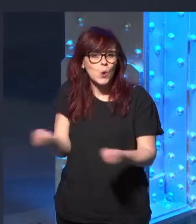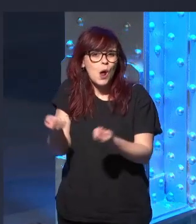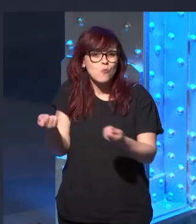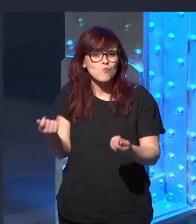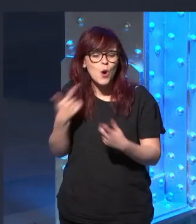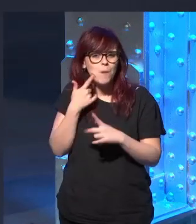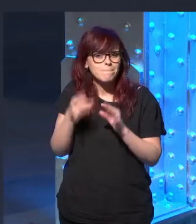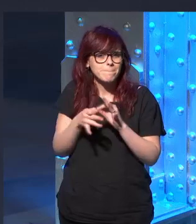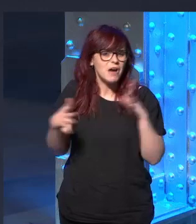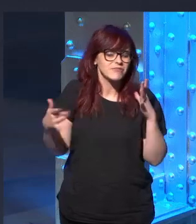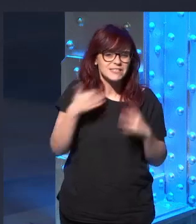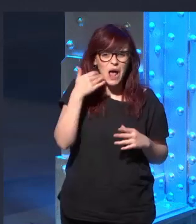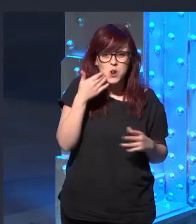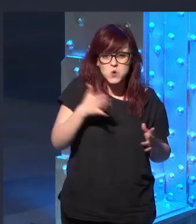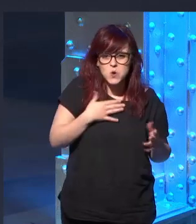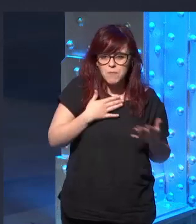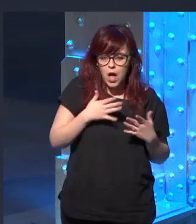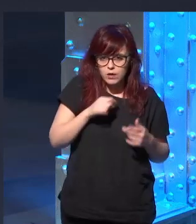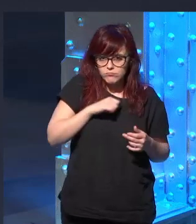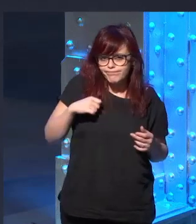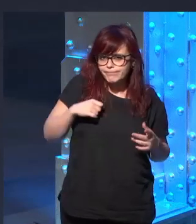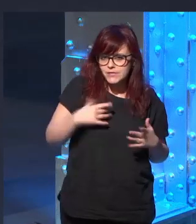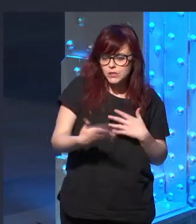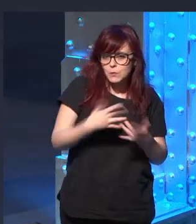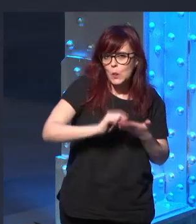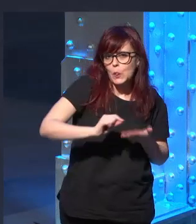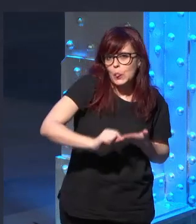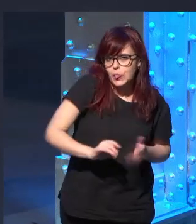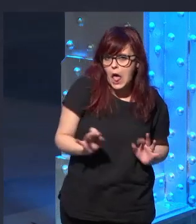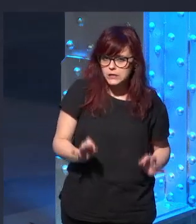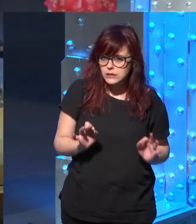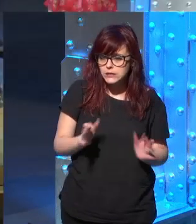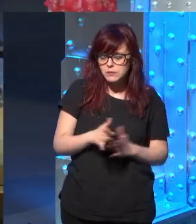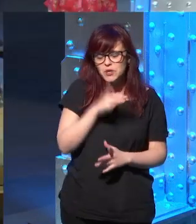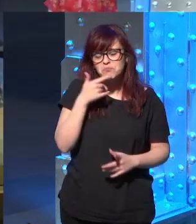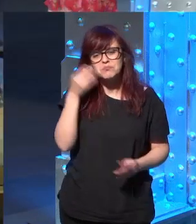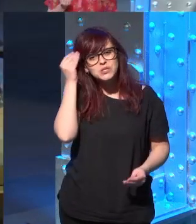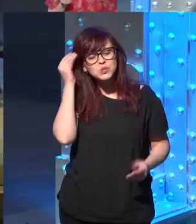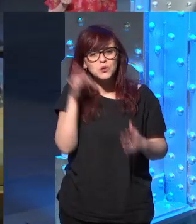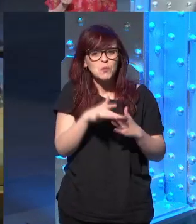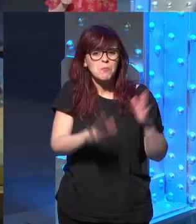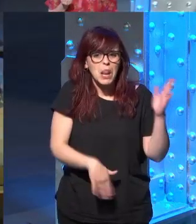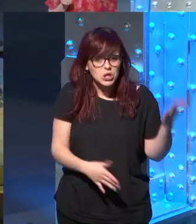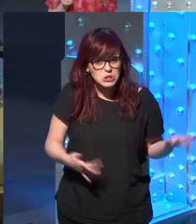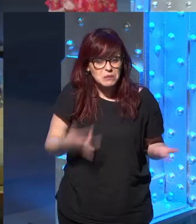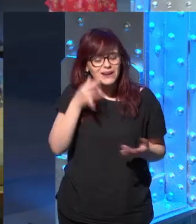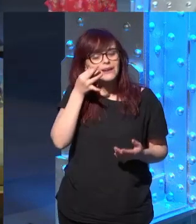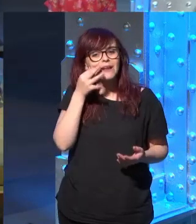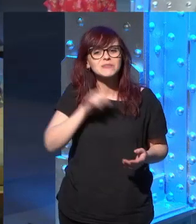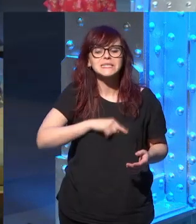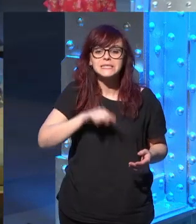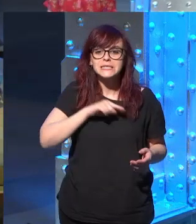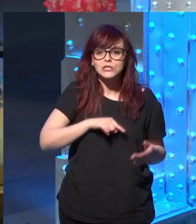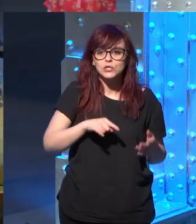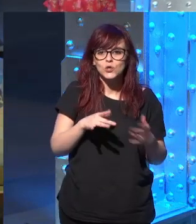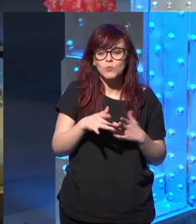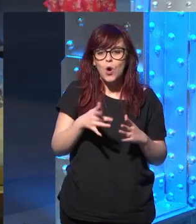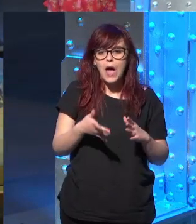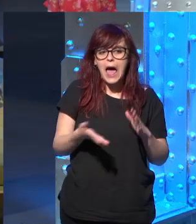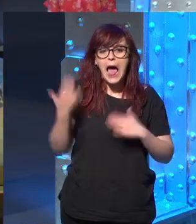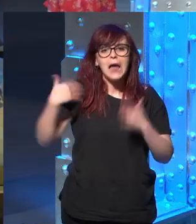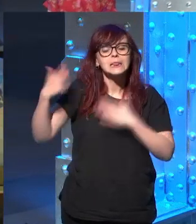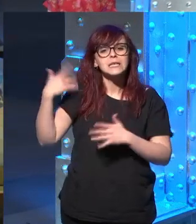como algo, es tanto como un rumiar interno. Diario. Sí. Claro. Pero menos. O sea, sí que noto que va a menos, ¿no?